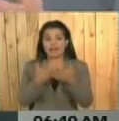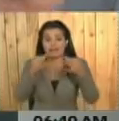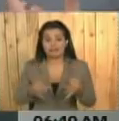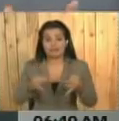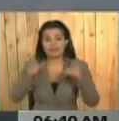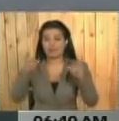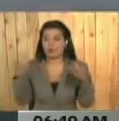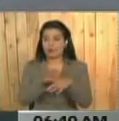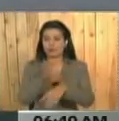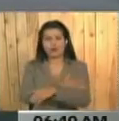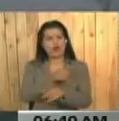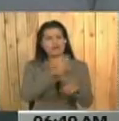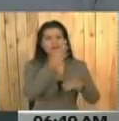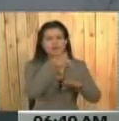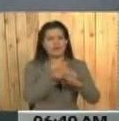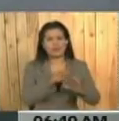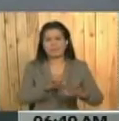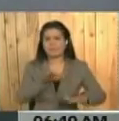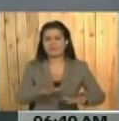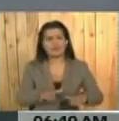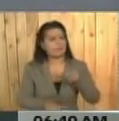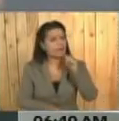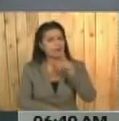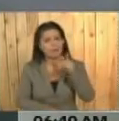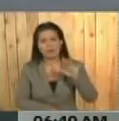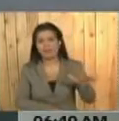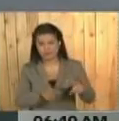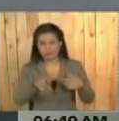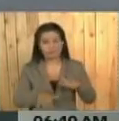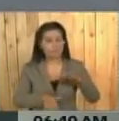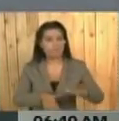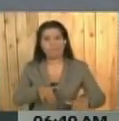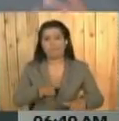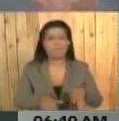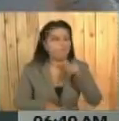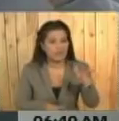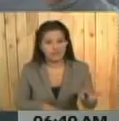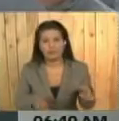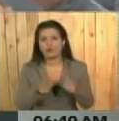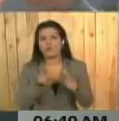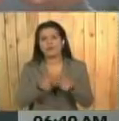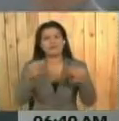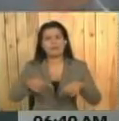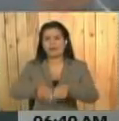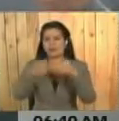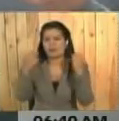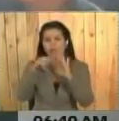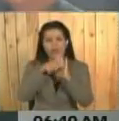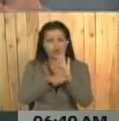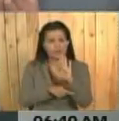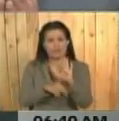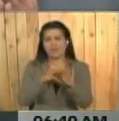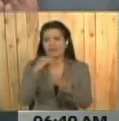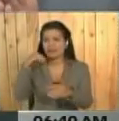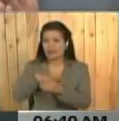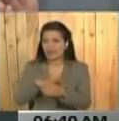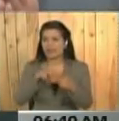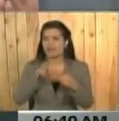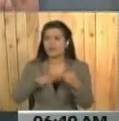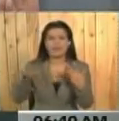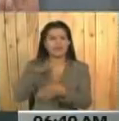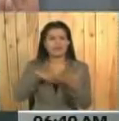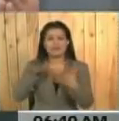no con el pie izquierdo sabes cuando uno se levanta dice Ah te paraste con el pie izquierdo digamos que arrancó con el pie derecho violando reglamento interno todo un desastre las primeras